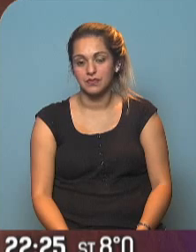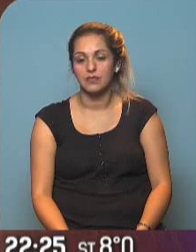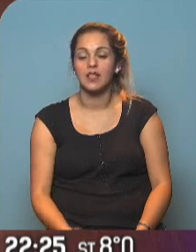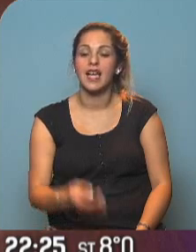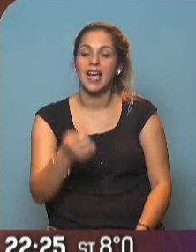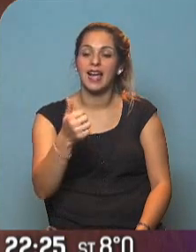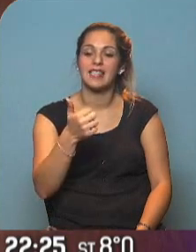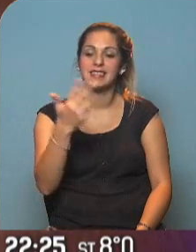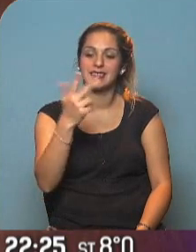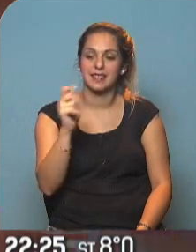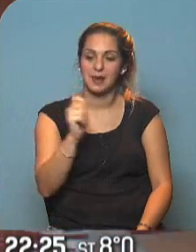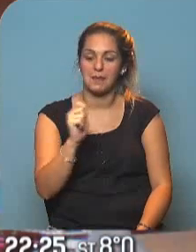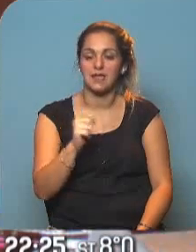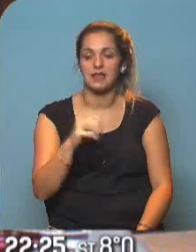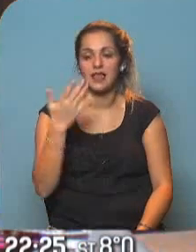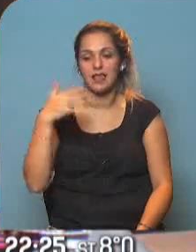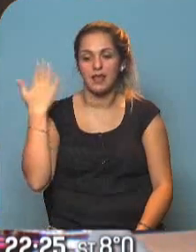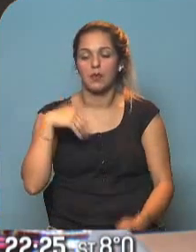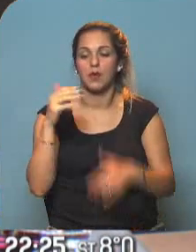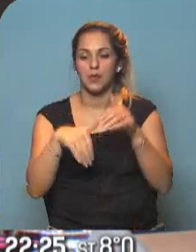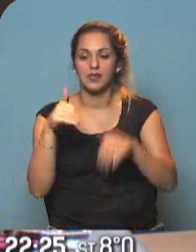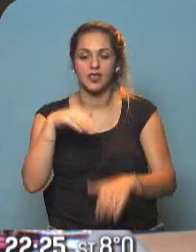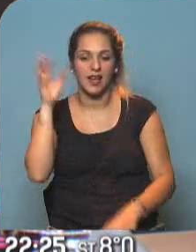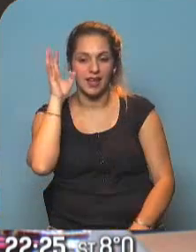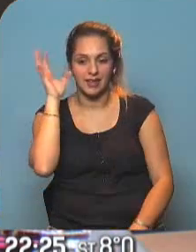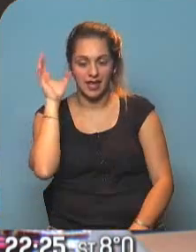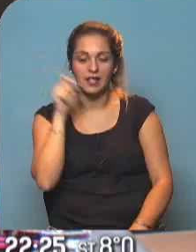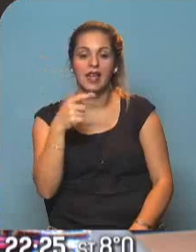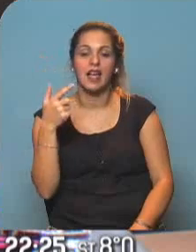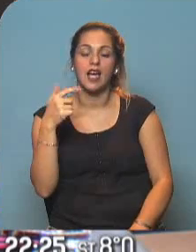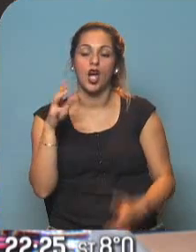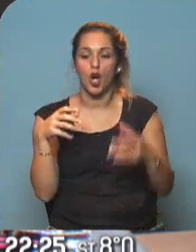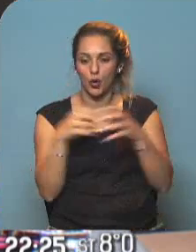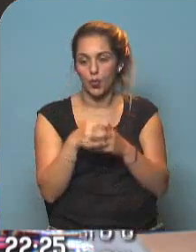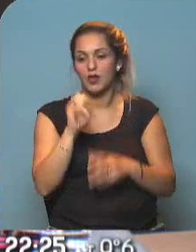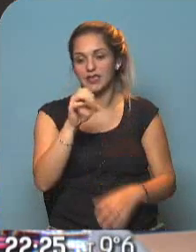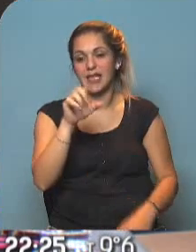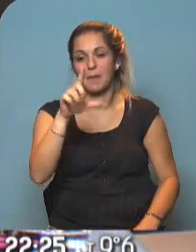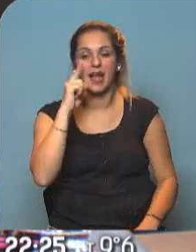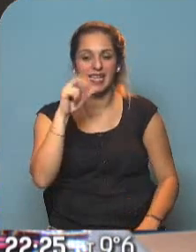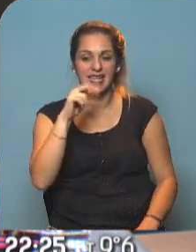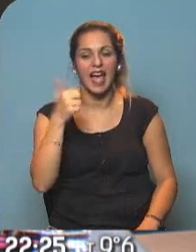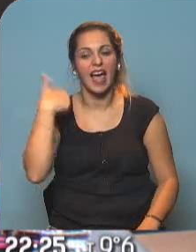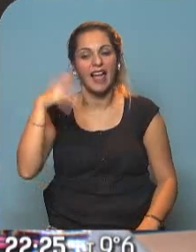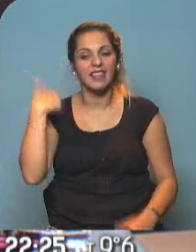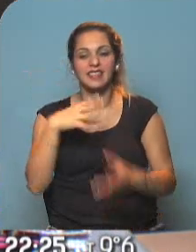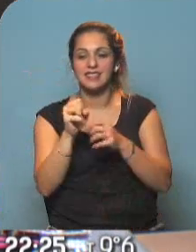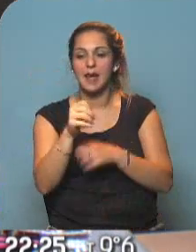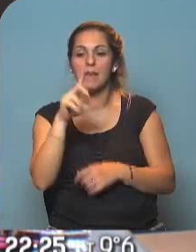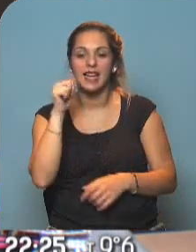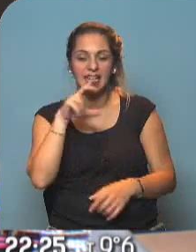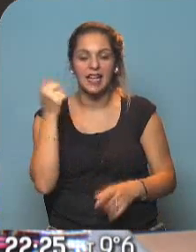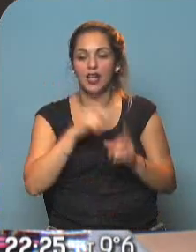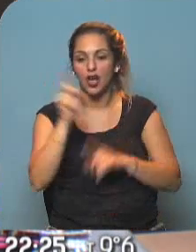Casi 3 meses después de lo que fueron las elecciones en Italia, la Liga, ahora se llama Liga, ya no es más la Liga del Norte, la Liga y el